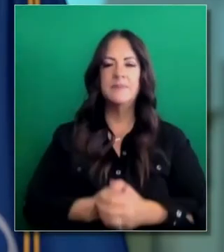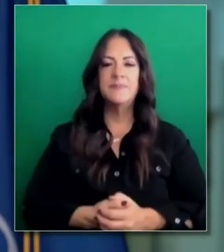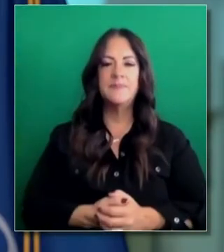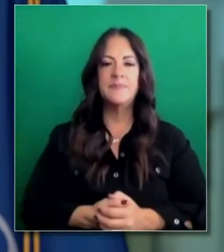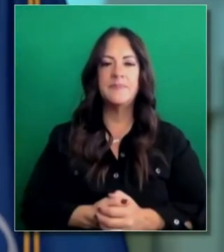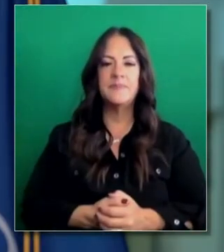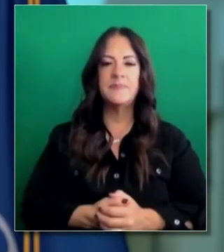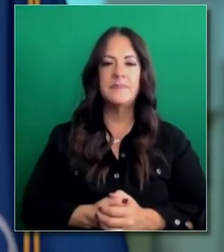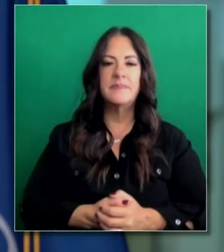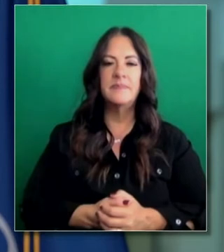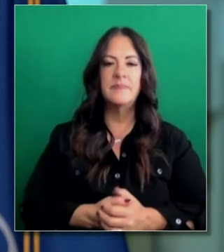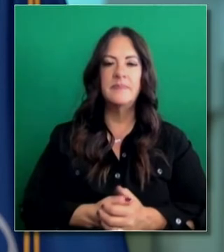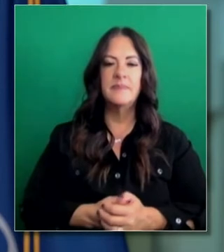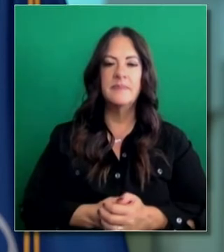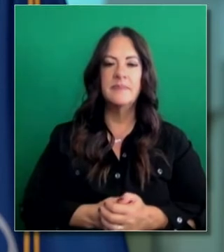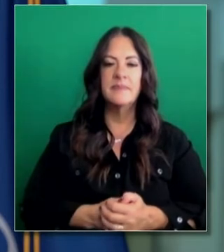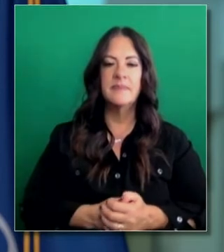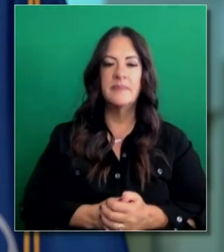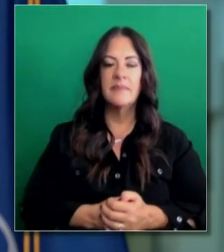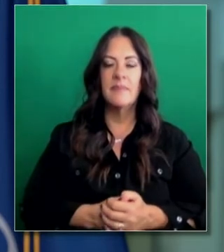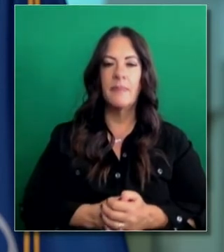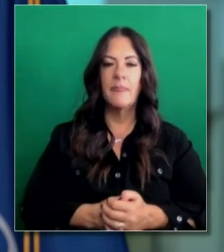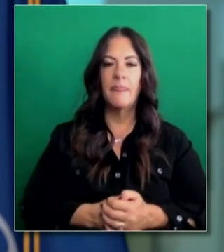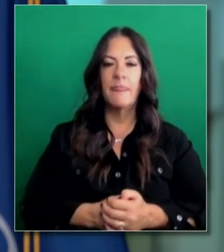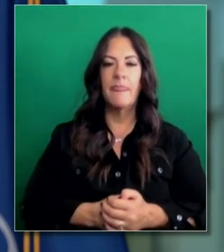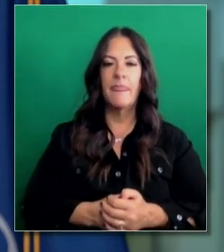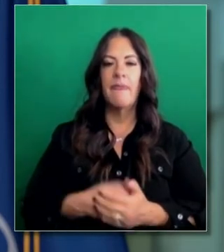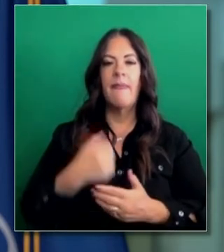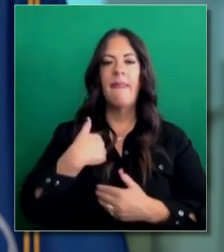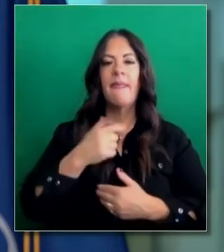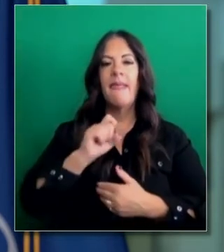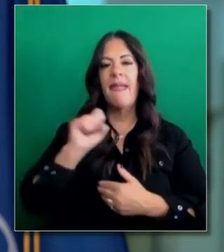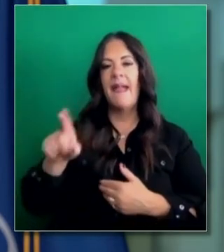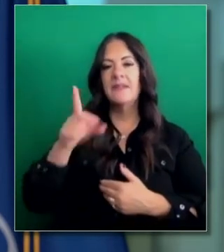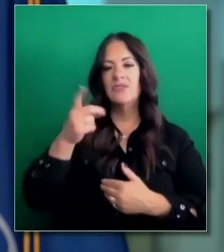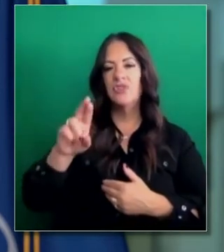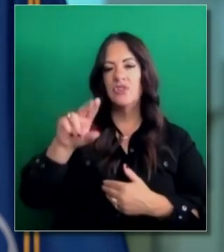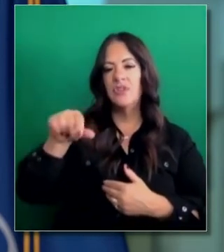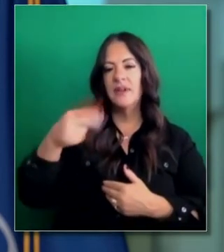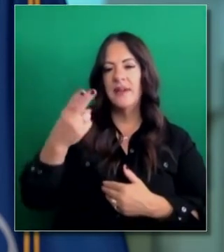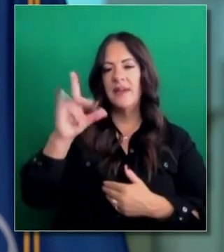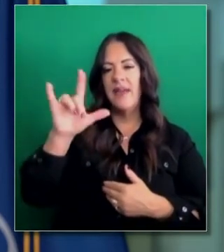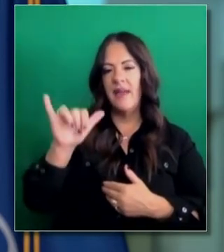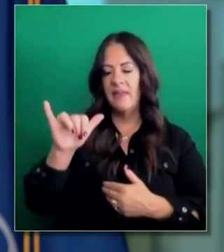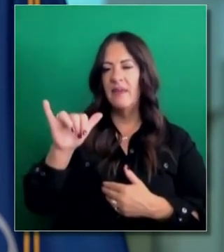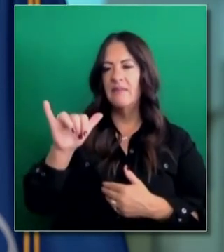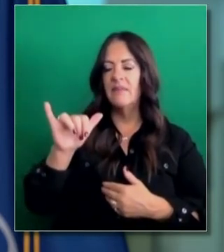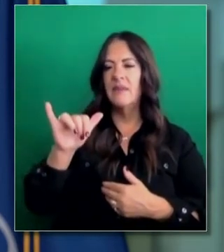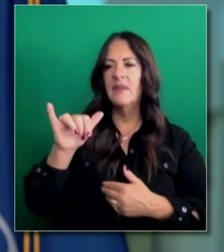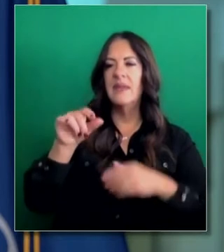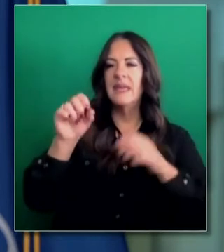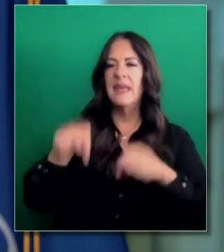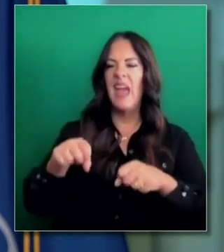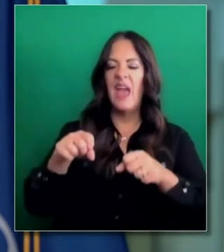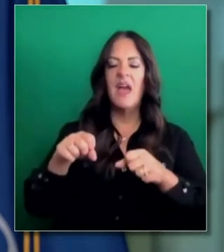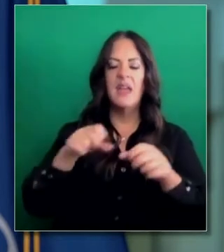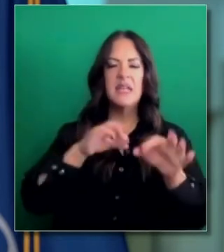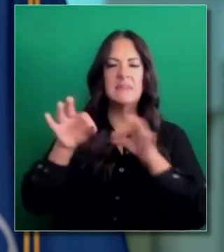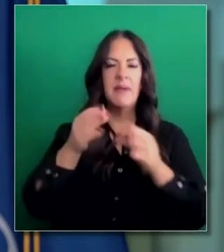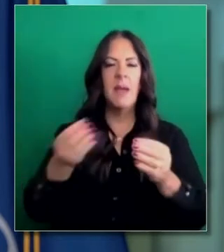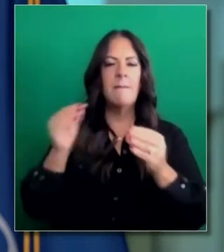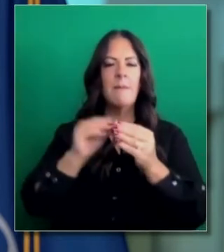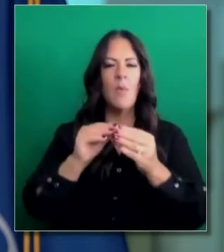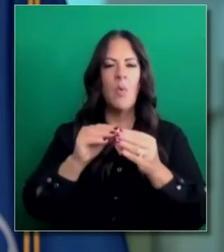doctor galli quiero expandir un poco en la pregunta y darle la oportunidad a ustedes de iluminarnos un poco más con las